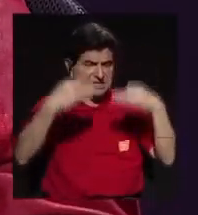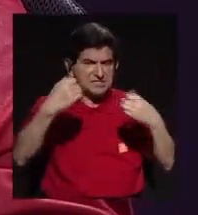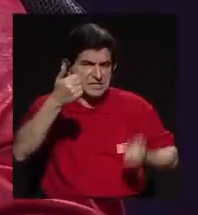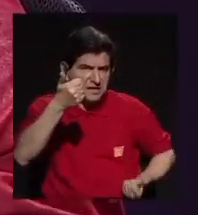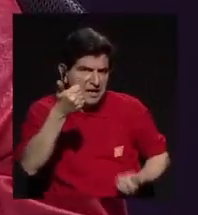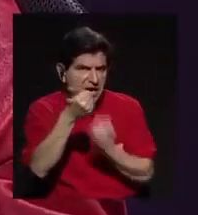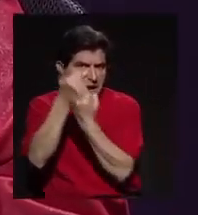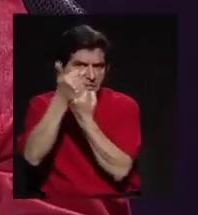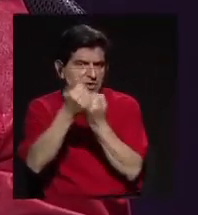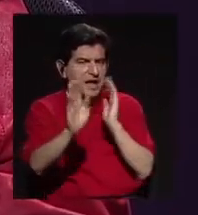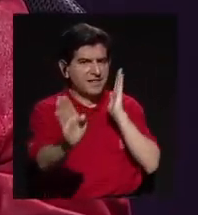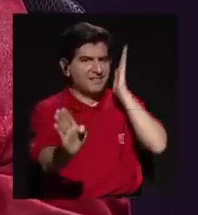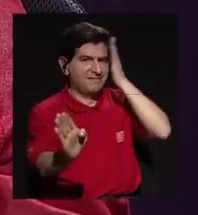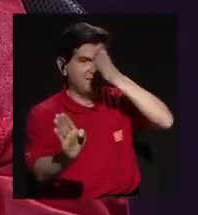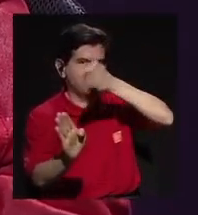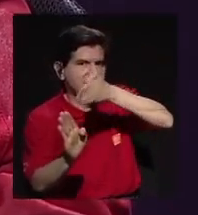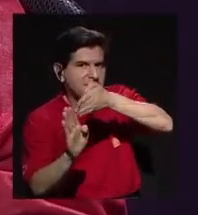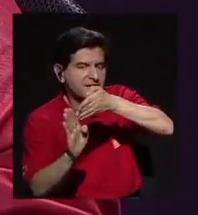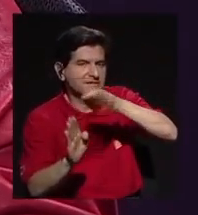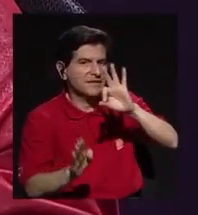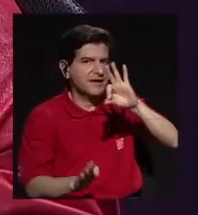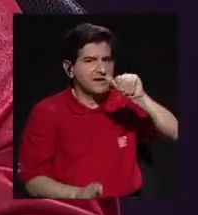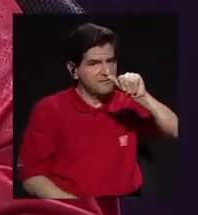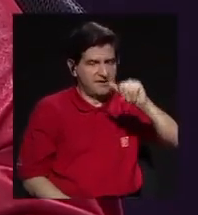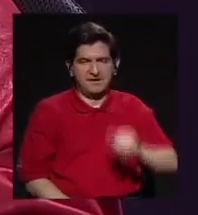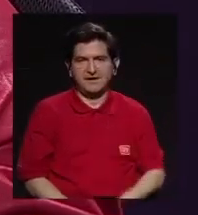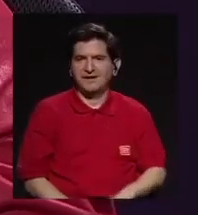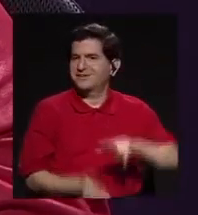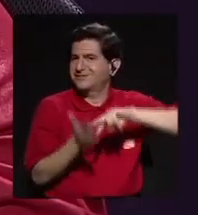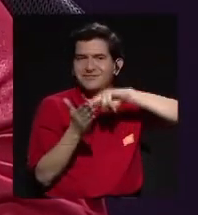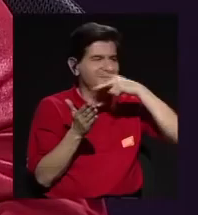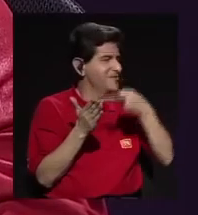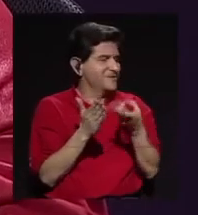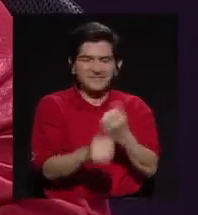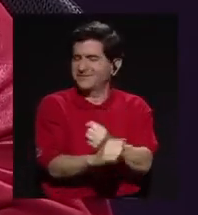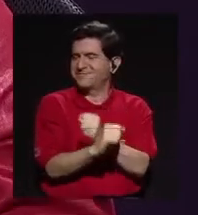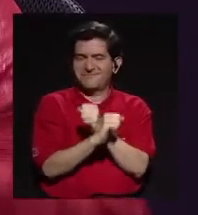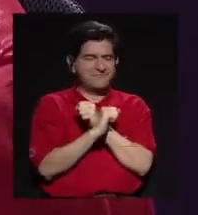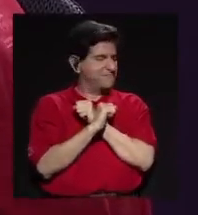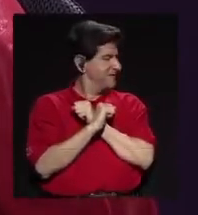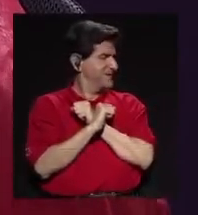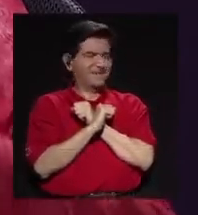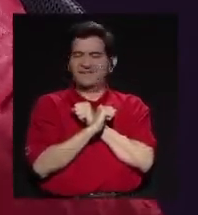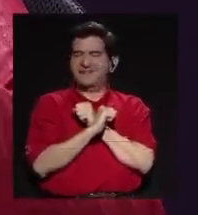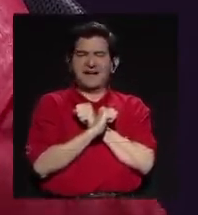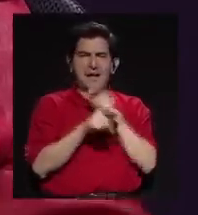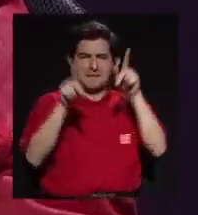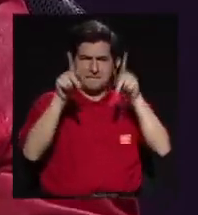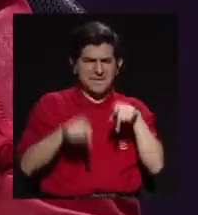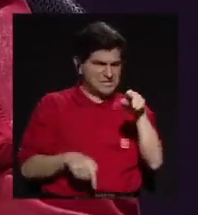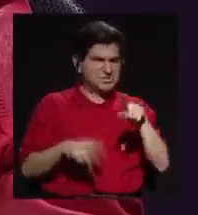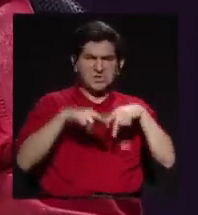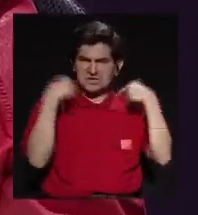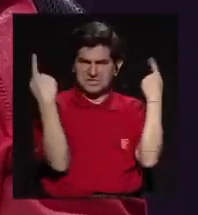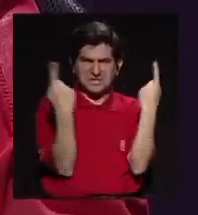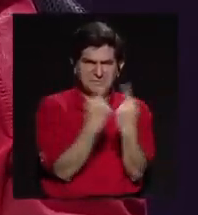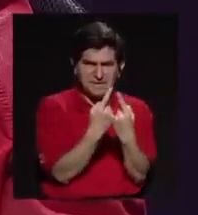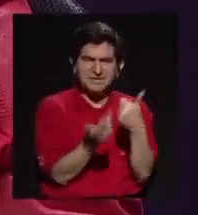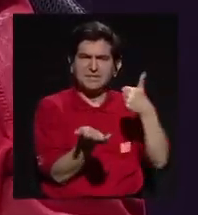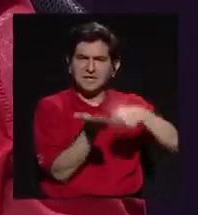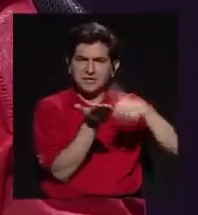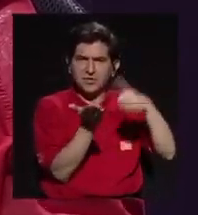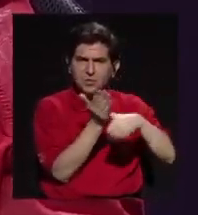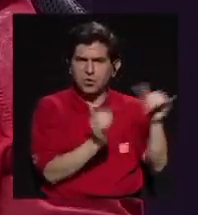el apoyo abierto a Fabricio Alvarado, no garantiza que los seguidores de esos partidos voten